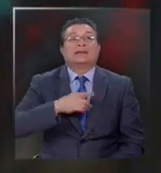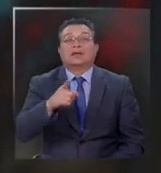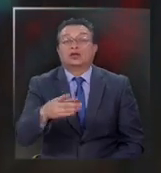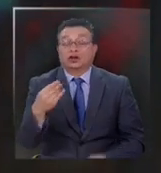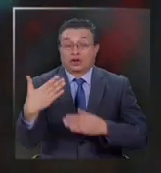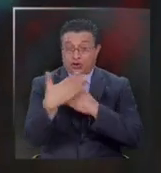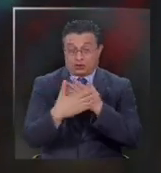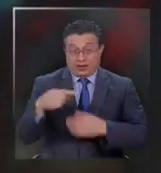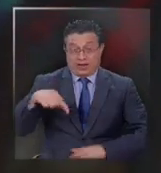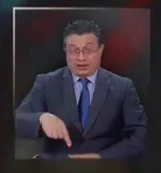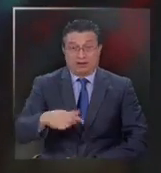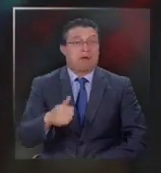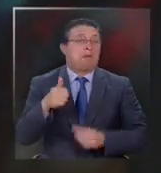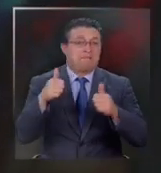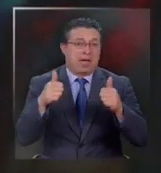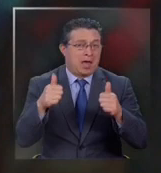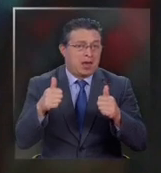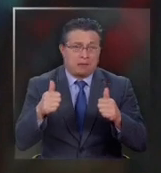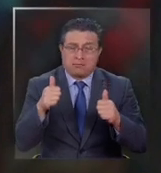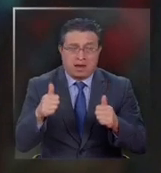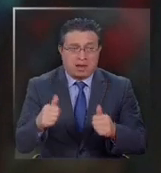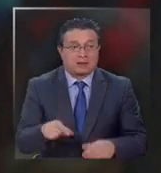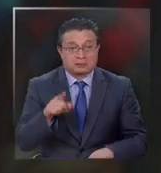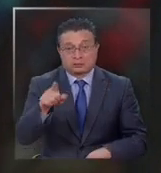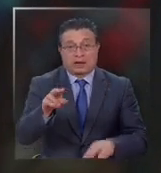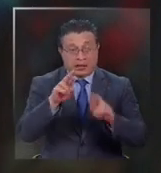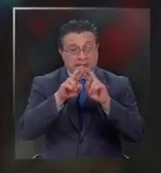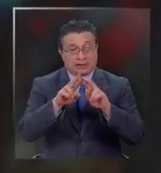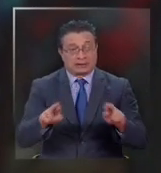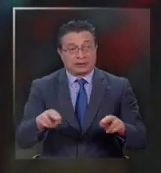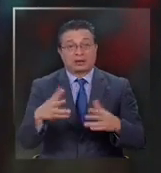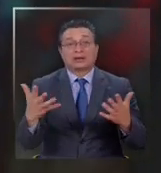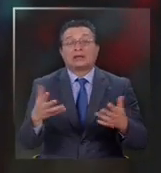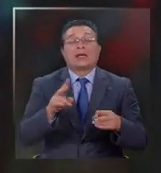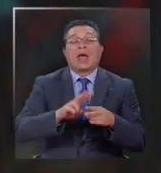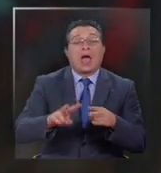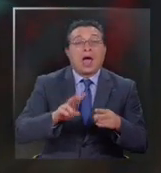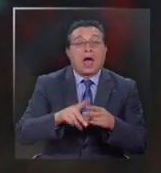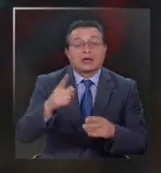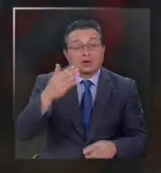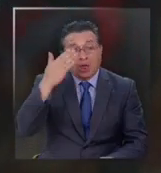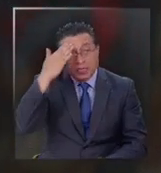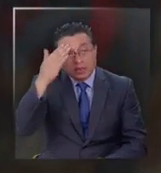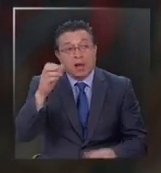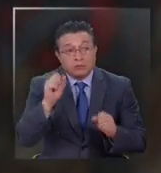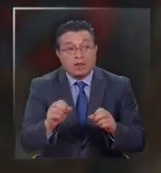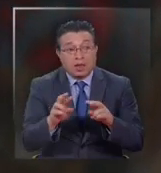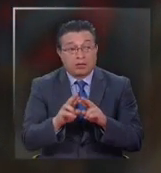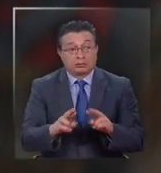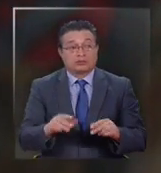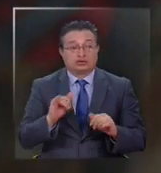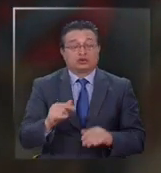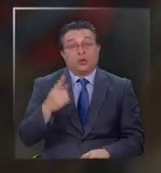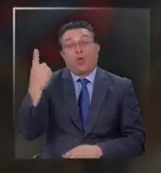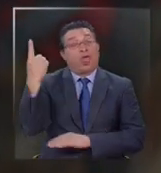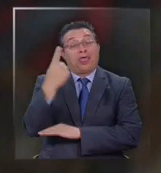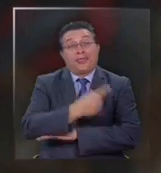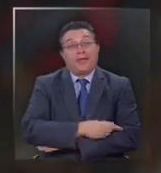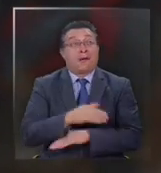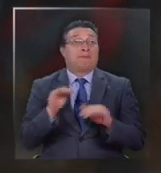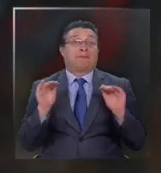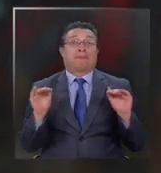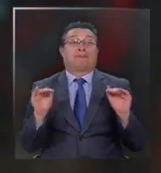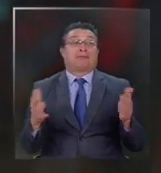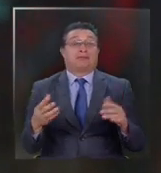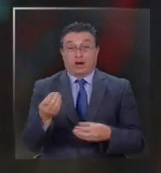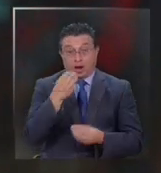tratado? Bien. ¿Está tranquilo? ¿Qué hace durante el día? ¿Puede descansar? Sí, descansa todo el día. ¿Se